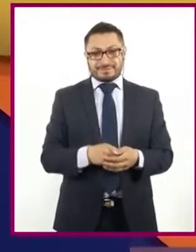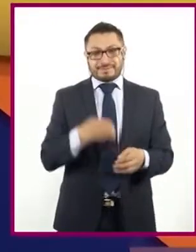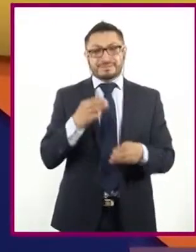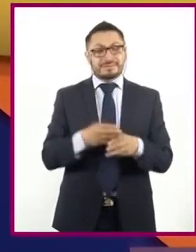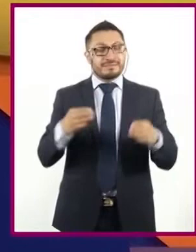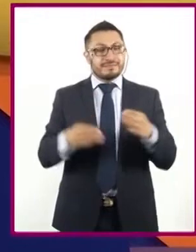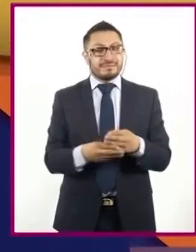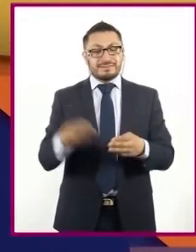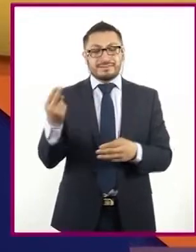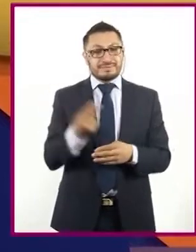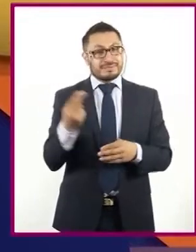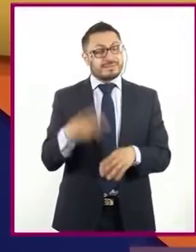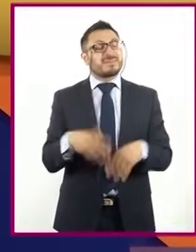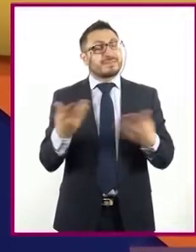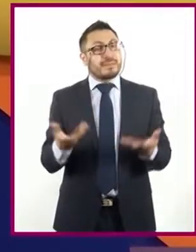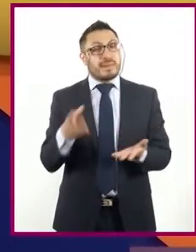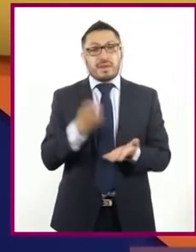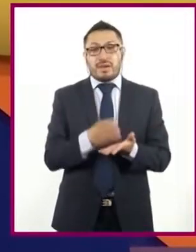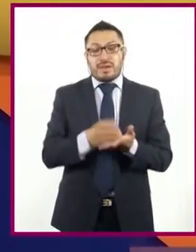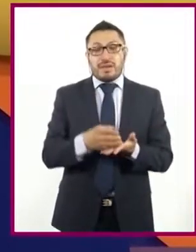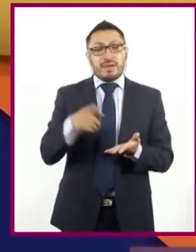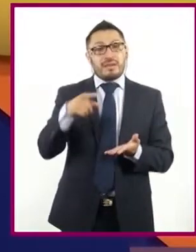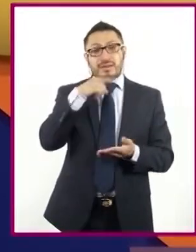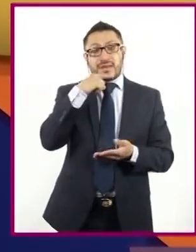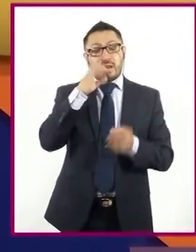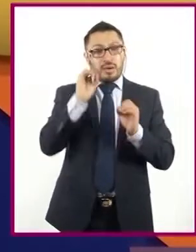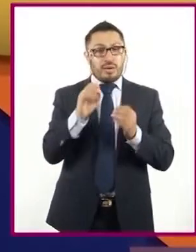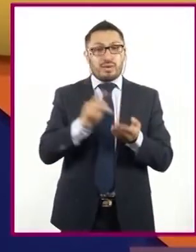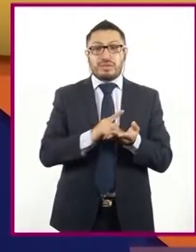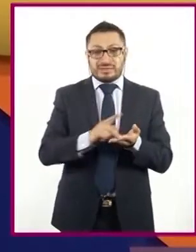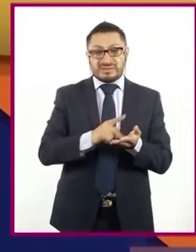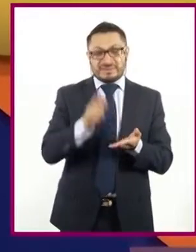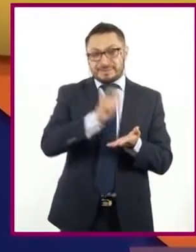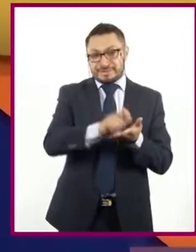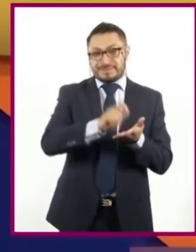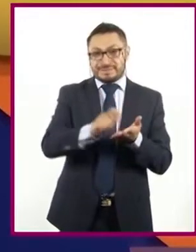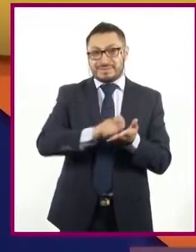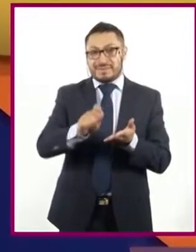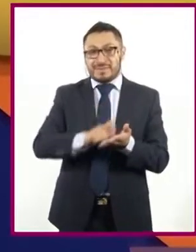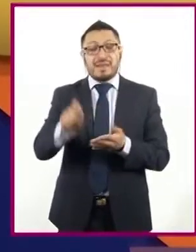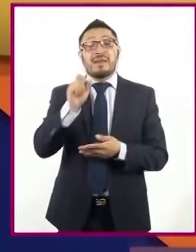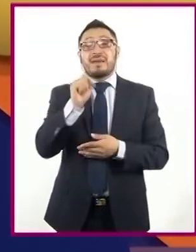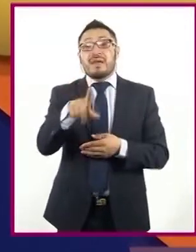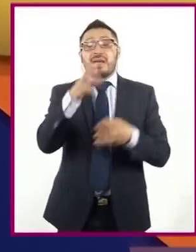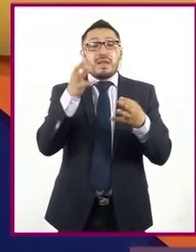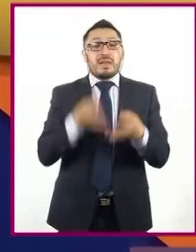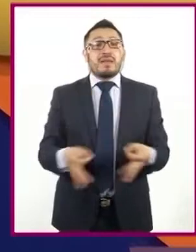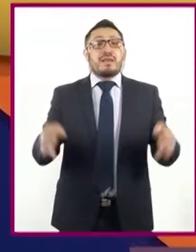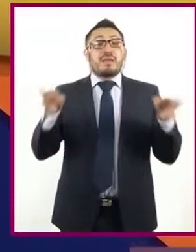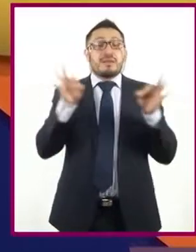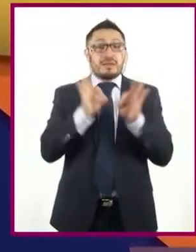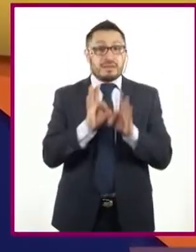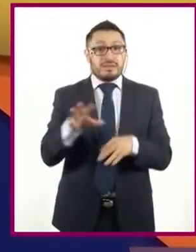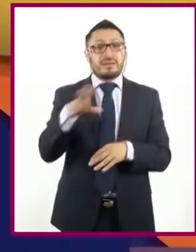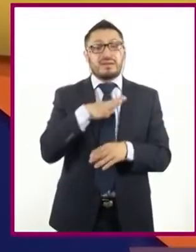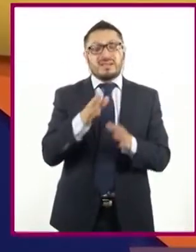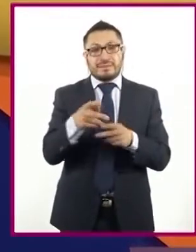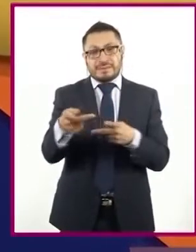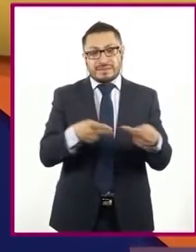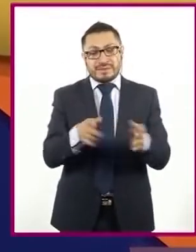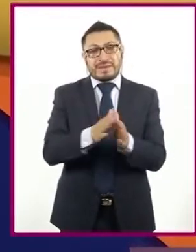necesitar para esta sesión son cuaderno y lápiz o bolígrafo para tomar notas. También es importante contar con su libro de